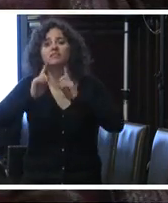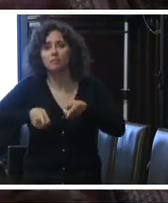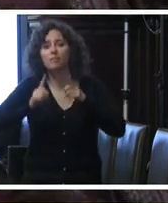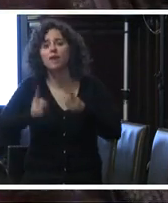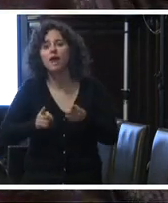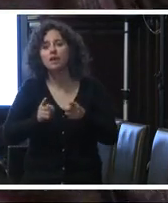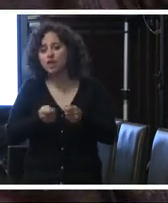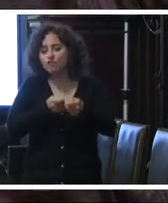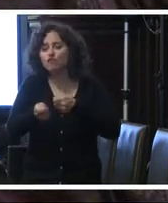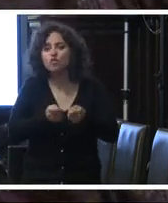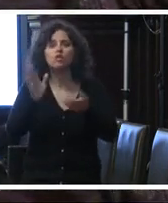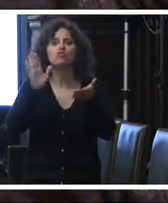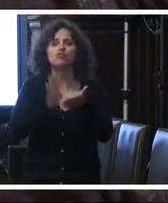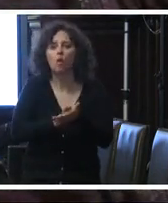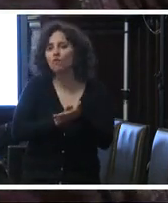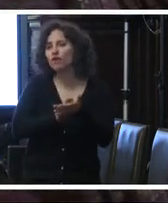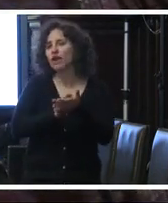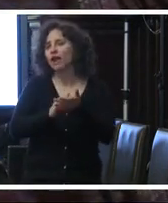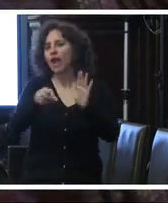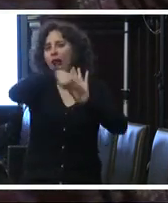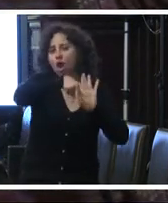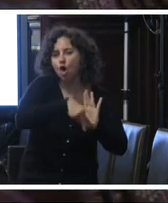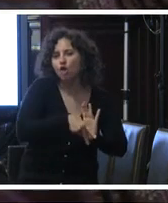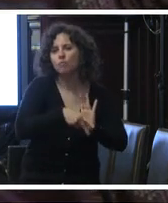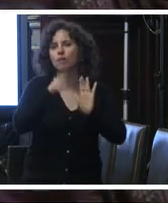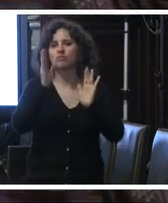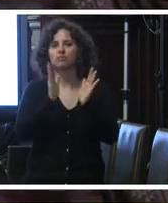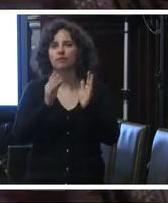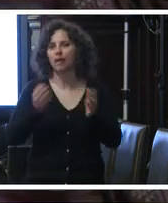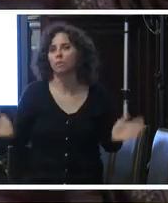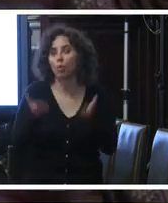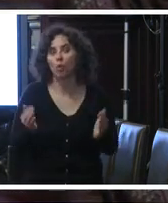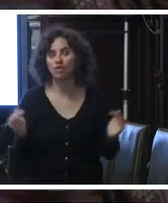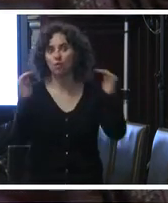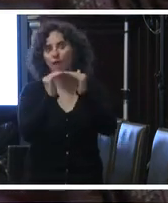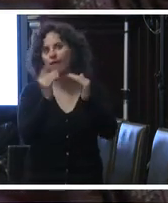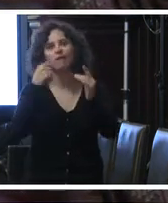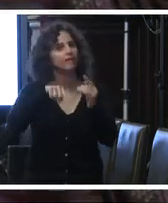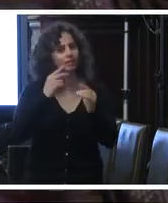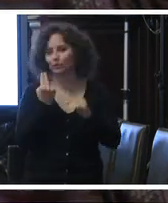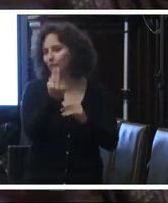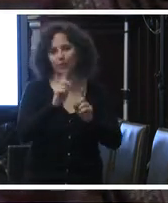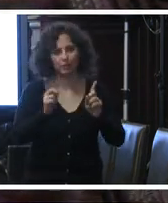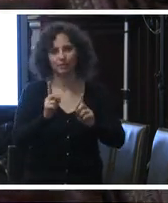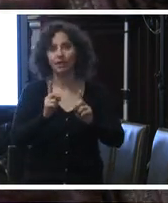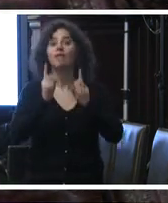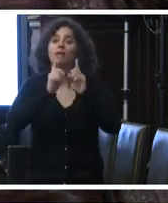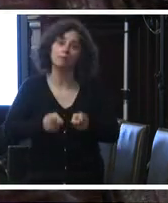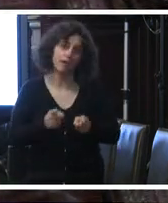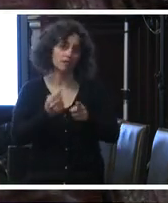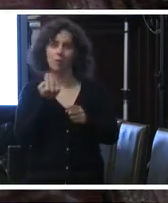específicamente afectando todo lo que tienen que ver normativas que promueven la igualdad de género, políticas